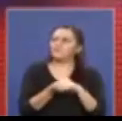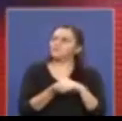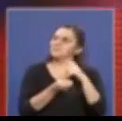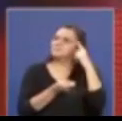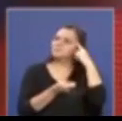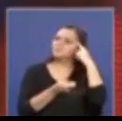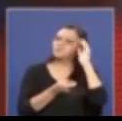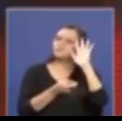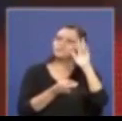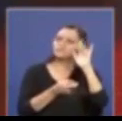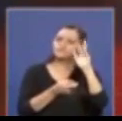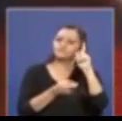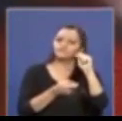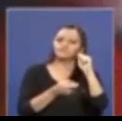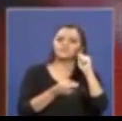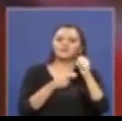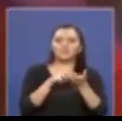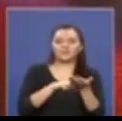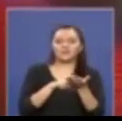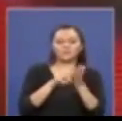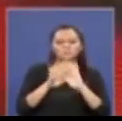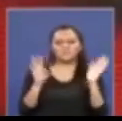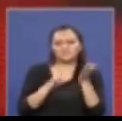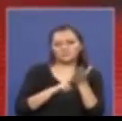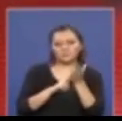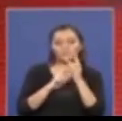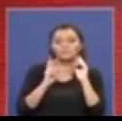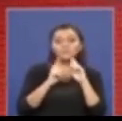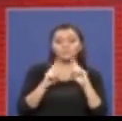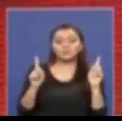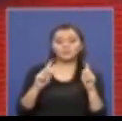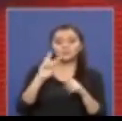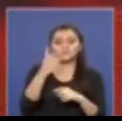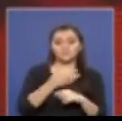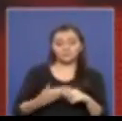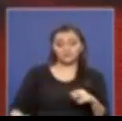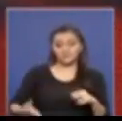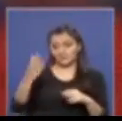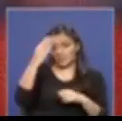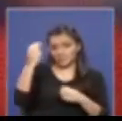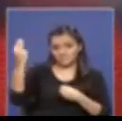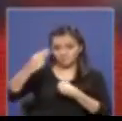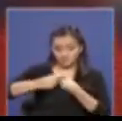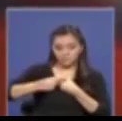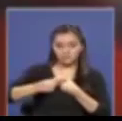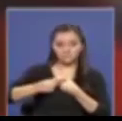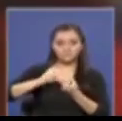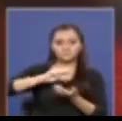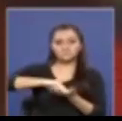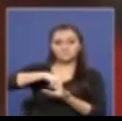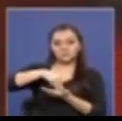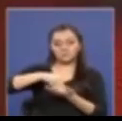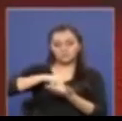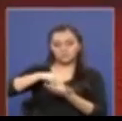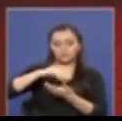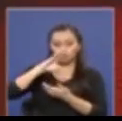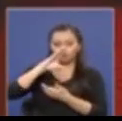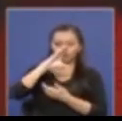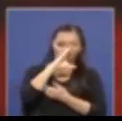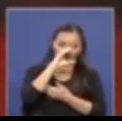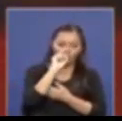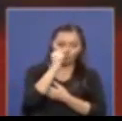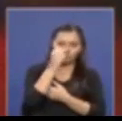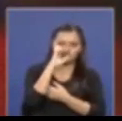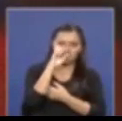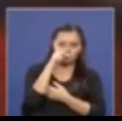tratado, solamente que hubo la reunión. Participó el vicepresidente Jorge Glass, miembro nato del COSEPE, la